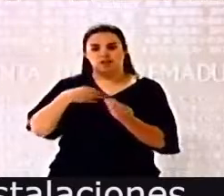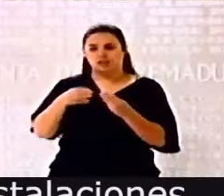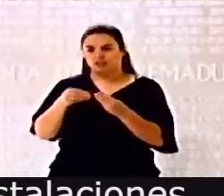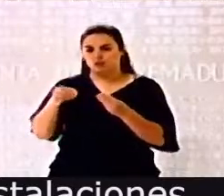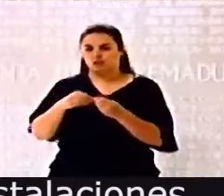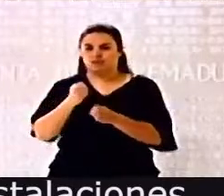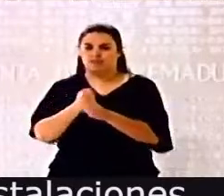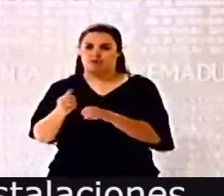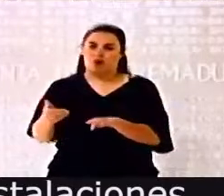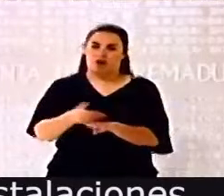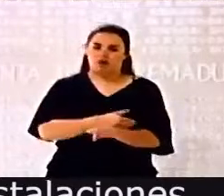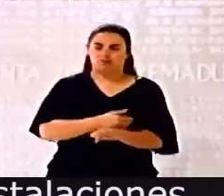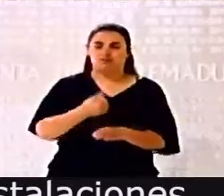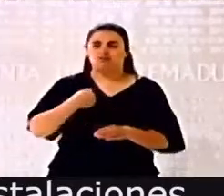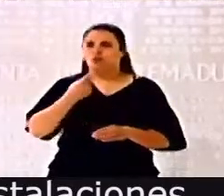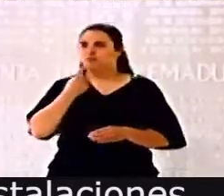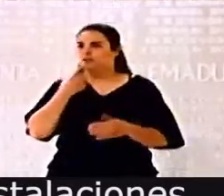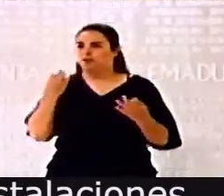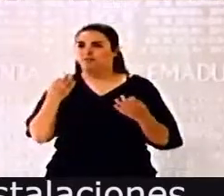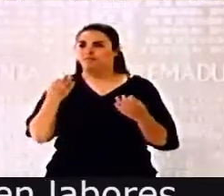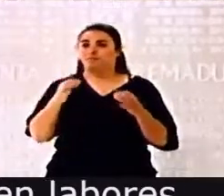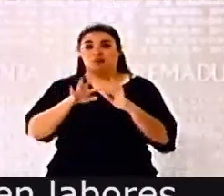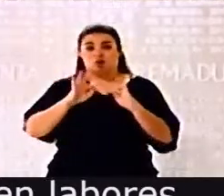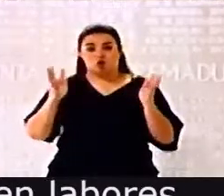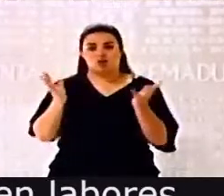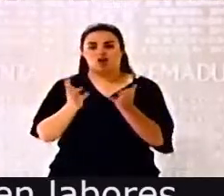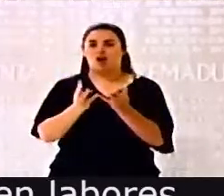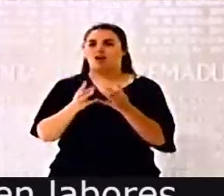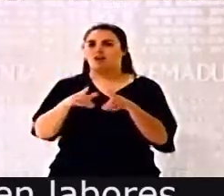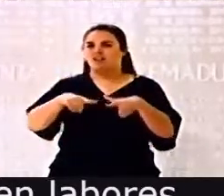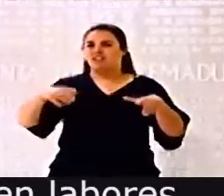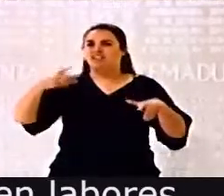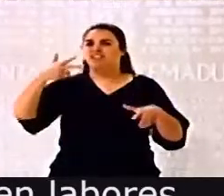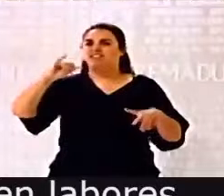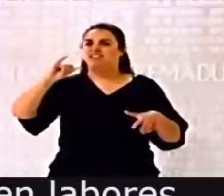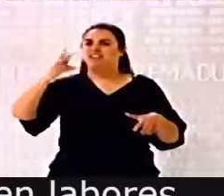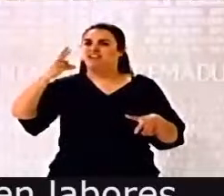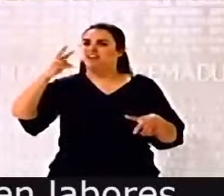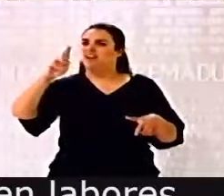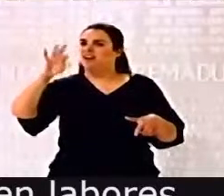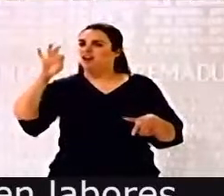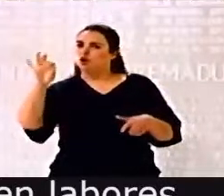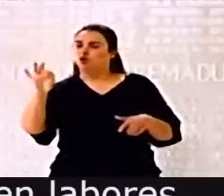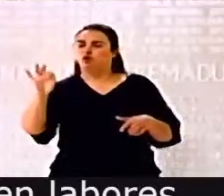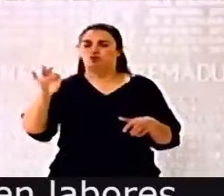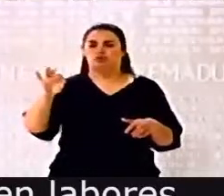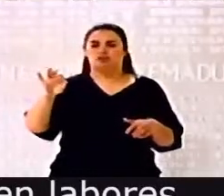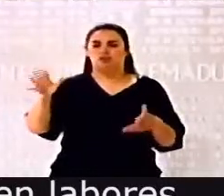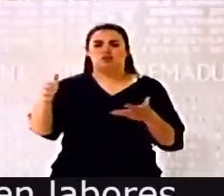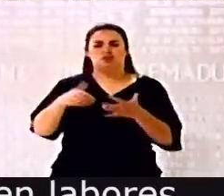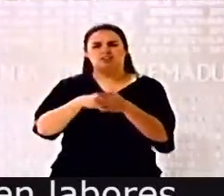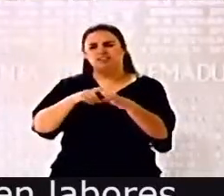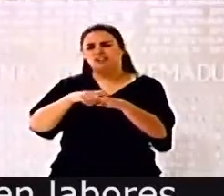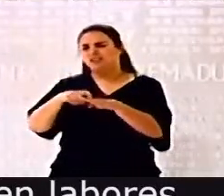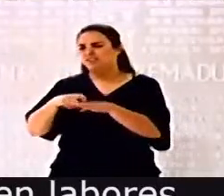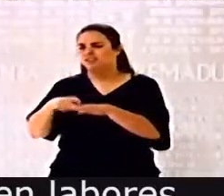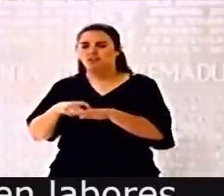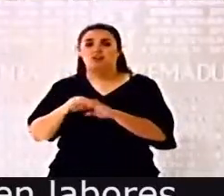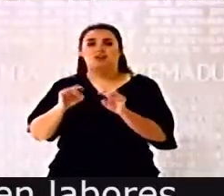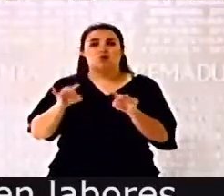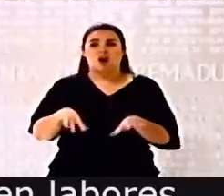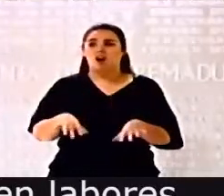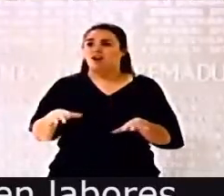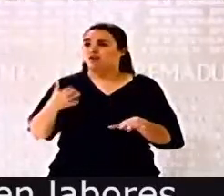labores previas, me estoy refiriendo a los corrales, me estoy refiriendo a los chiqueros, me estoy refiriendo a todo este tipo de cuestiones, así como las